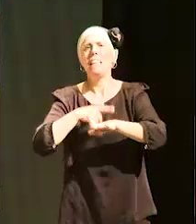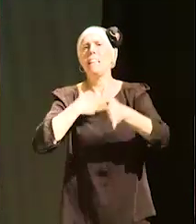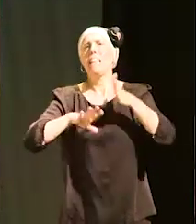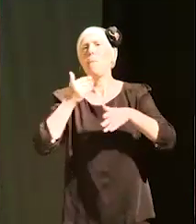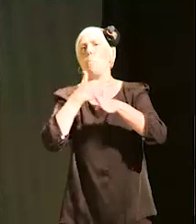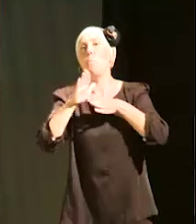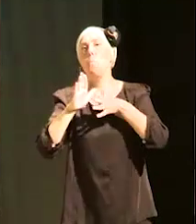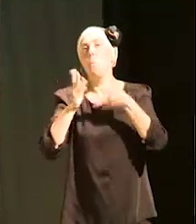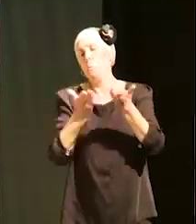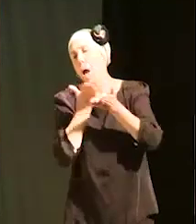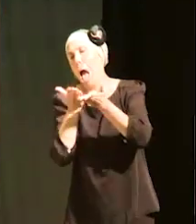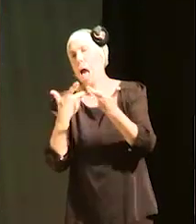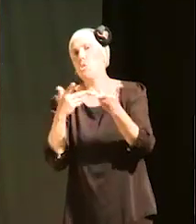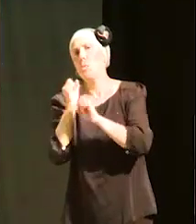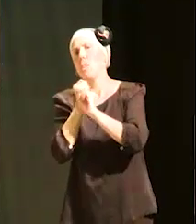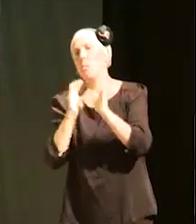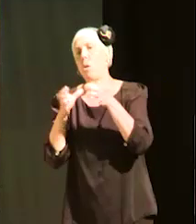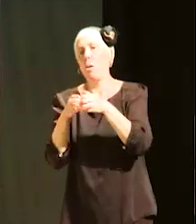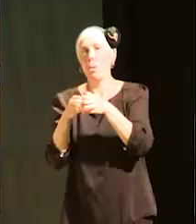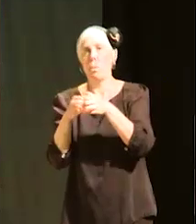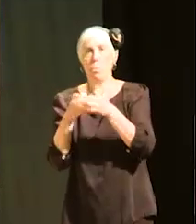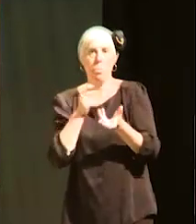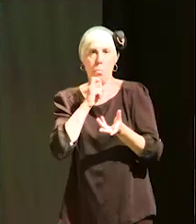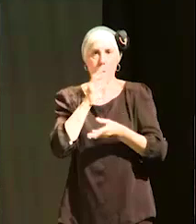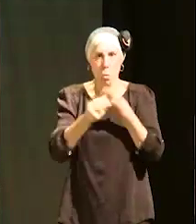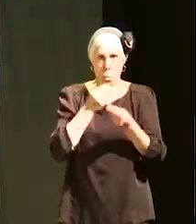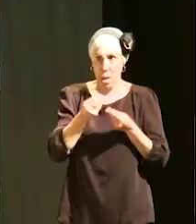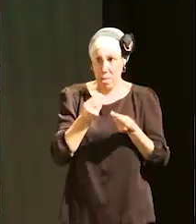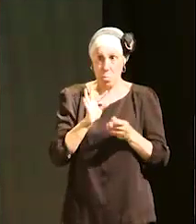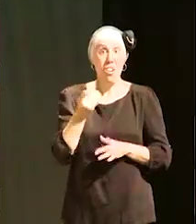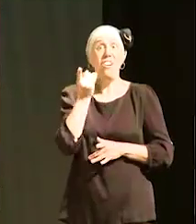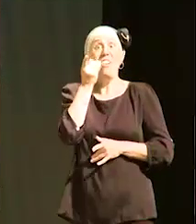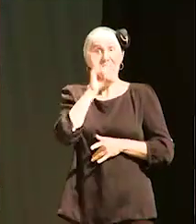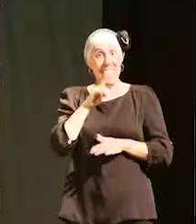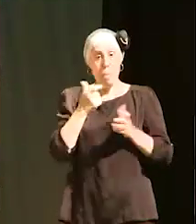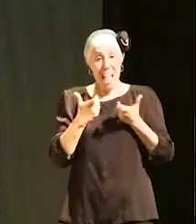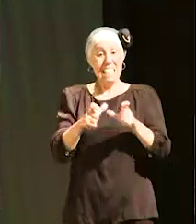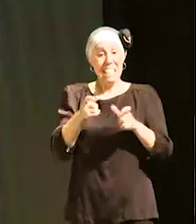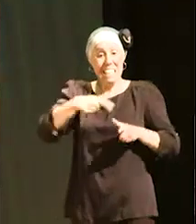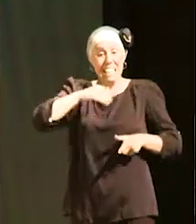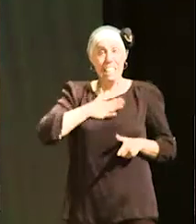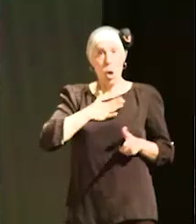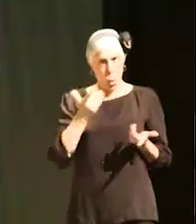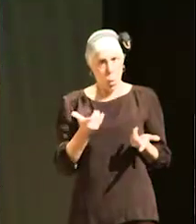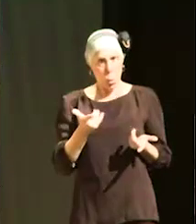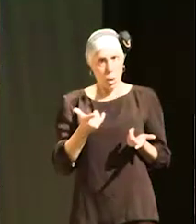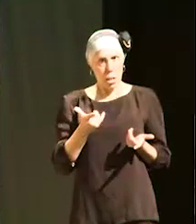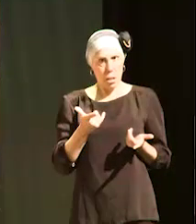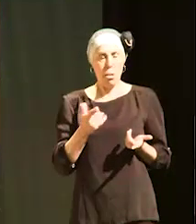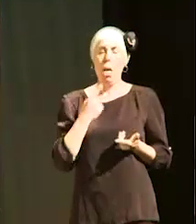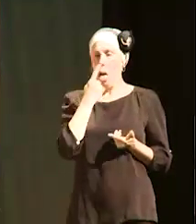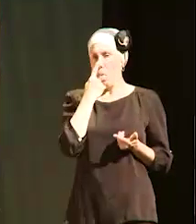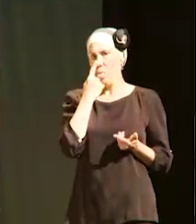sector entonces eso es complicado también ahí el sector nuestro porque no podemos solo quejarnos tenemos una deuda